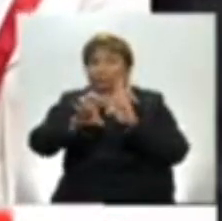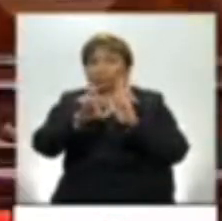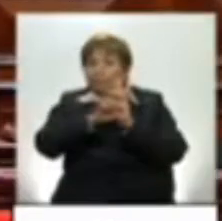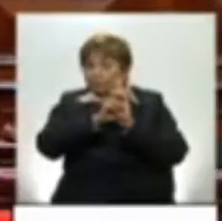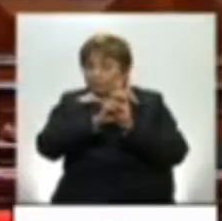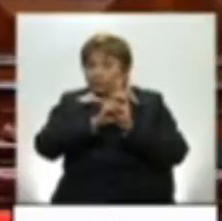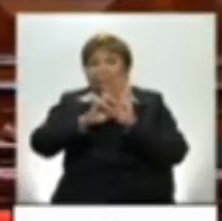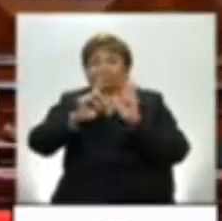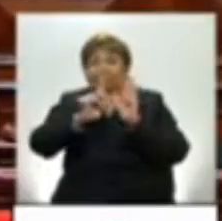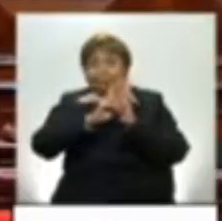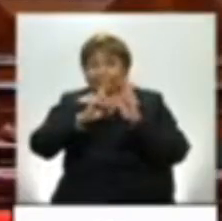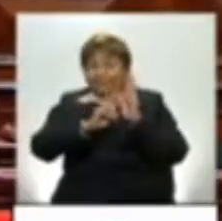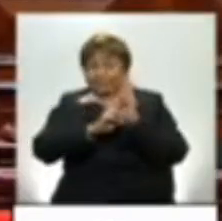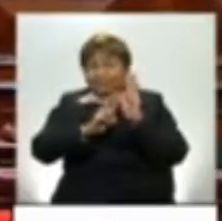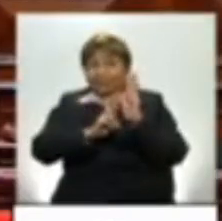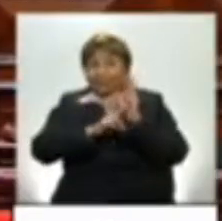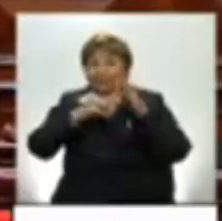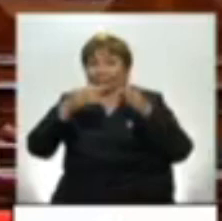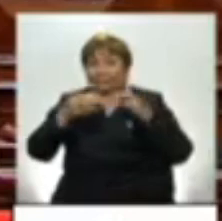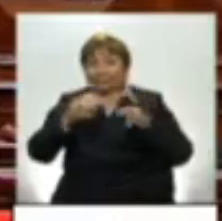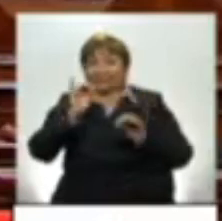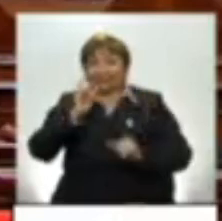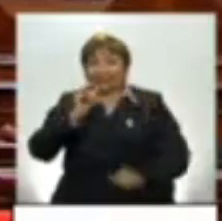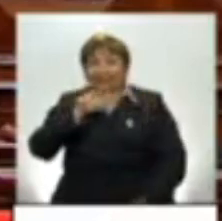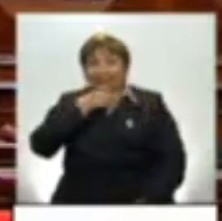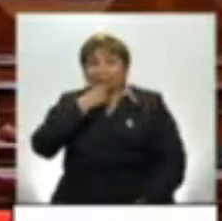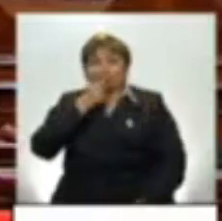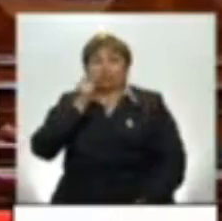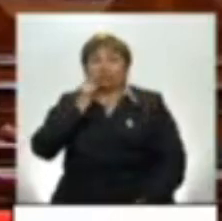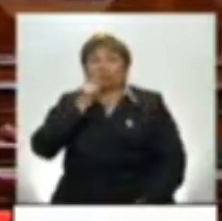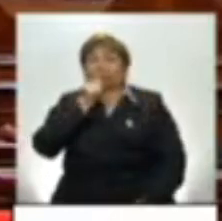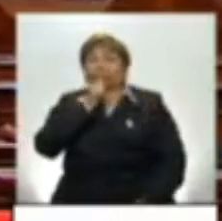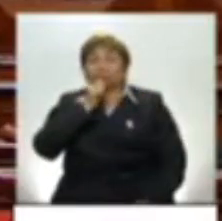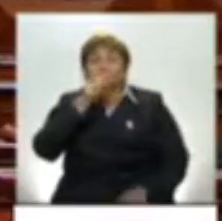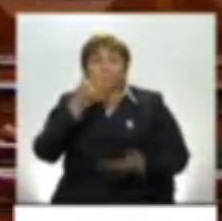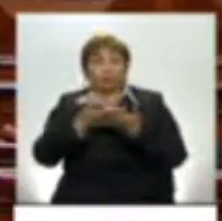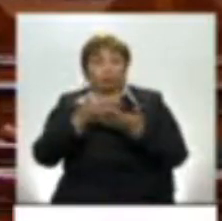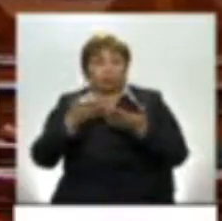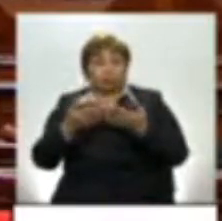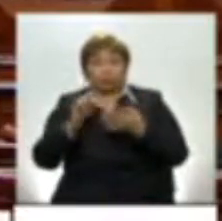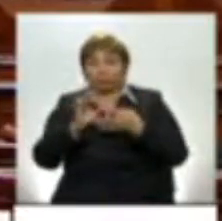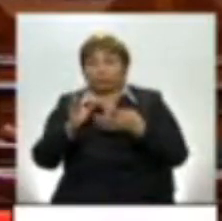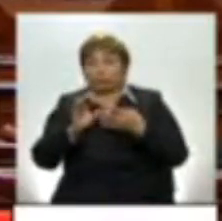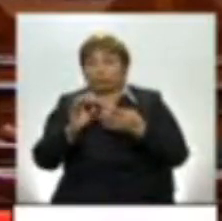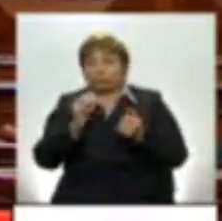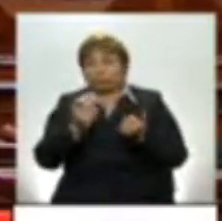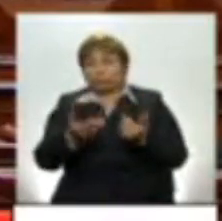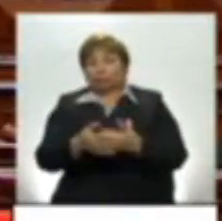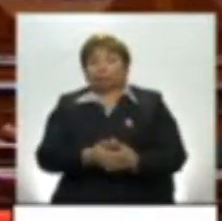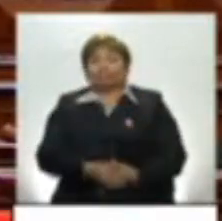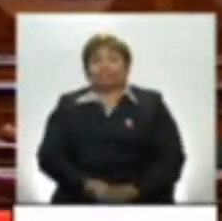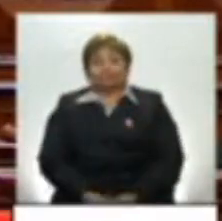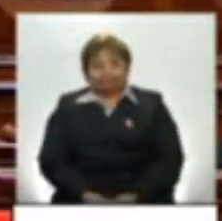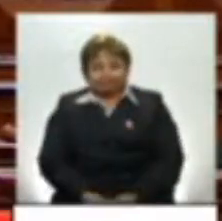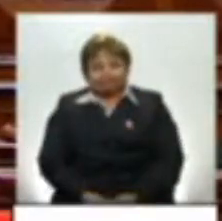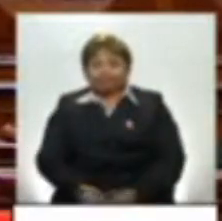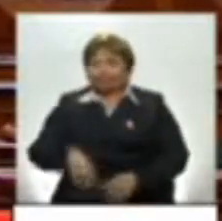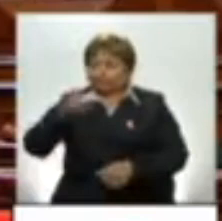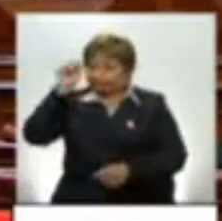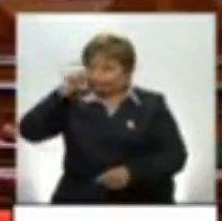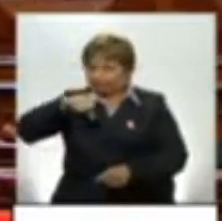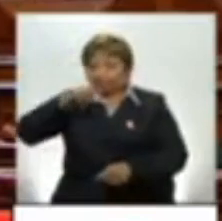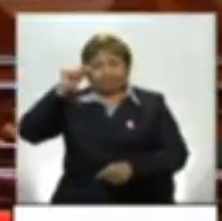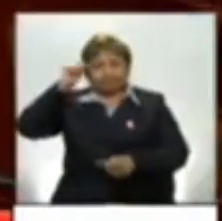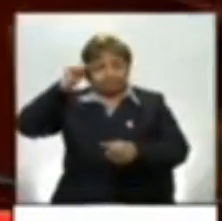y reglamentarias vigentes y guardar secreto en los asuntos así calificados? Por la memoria de